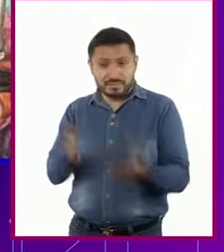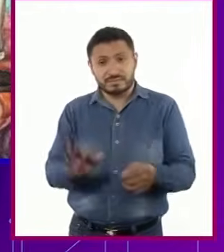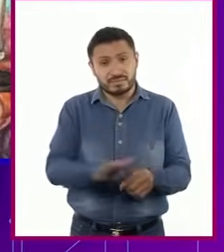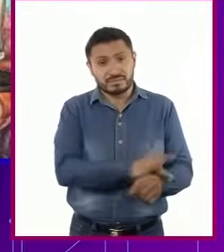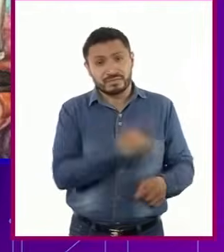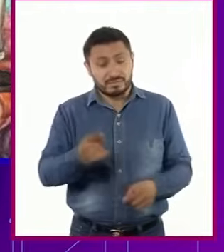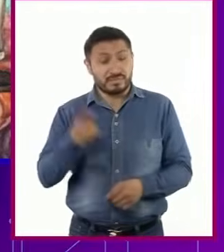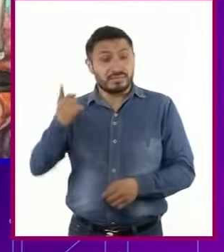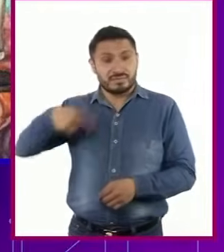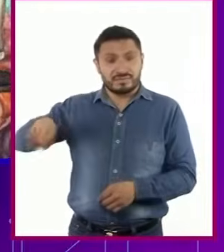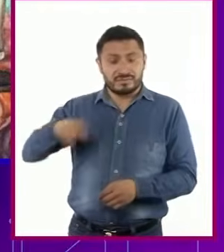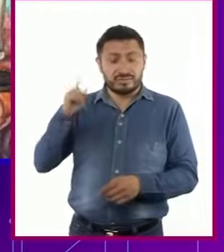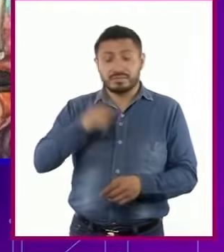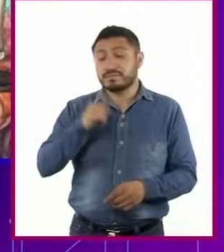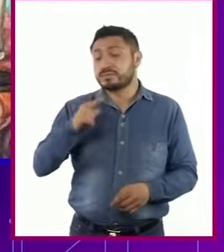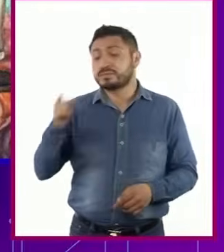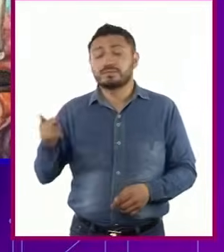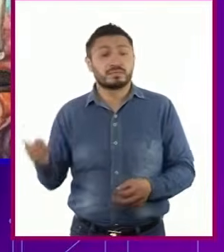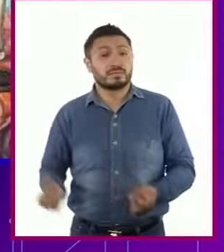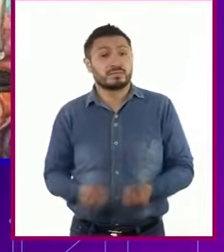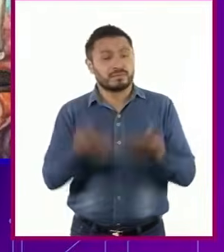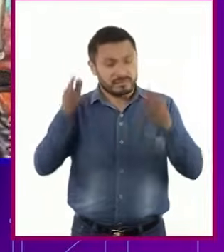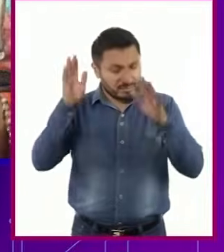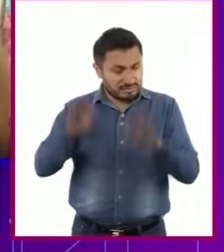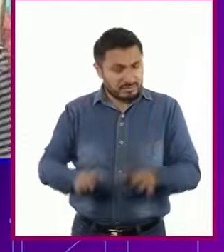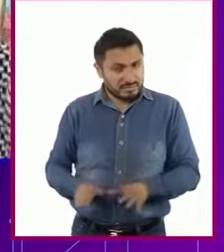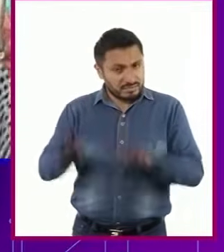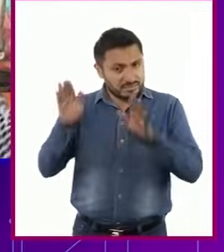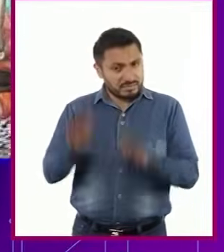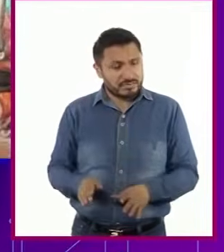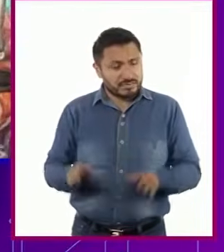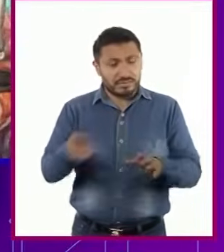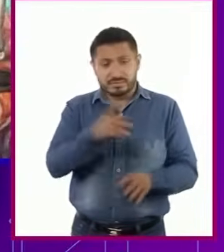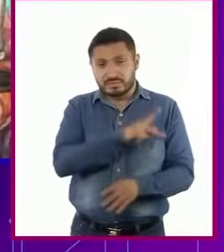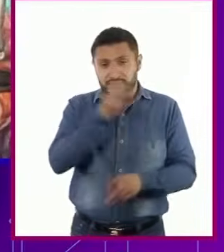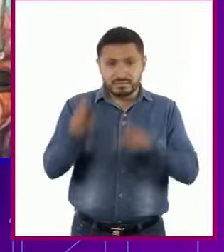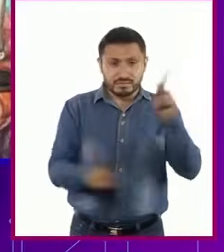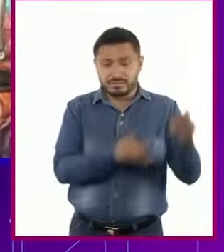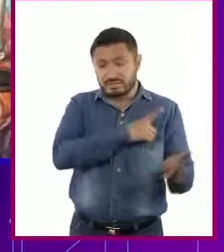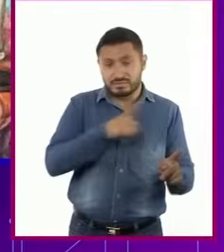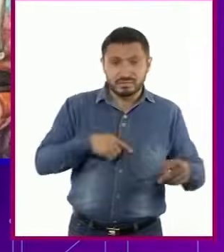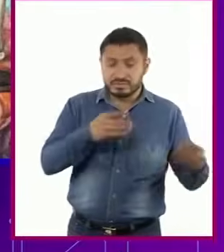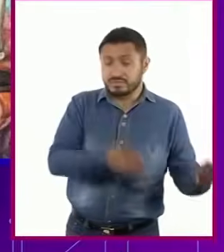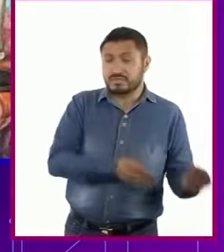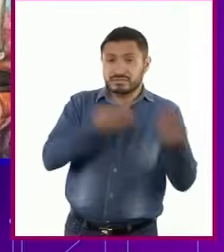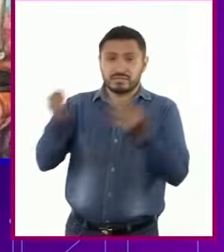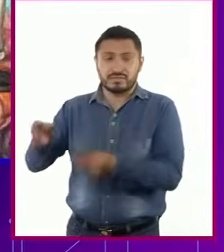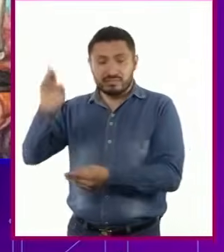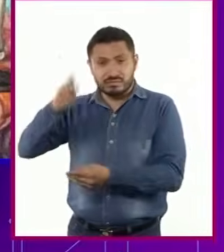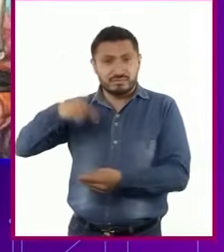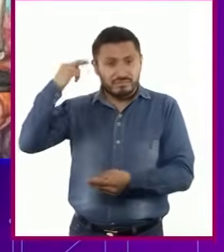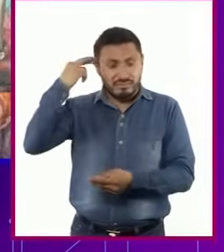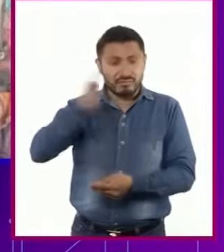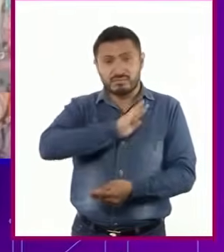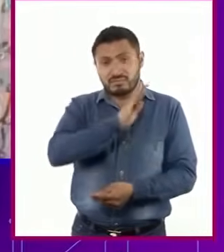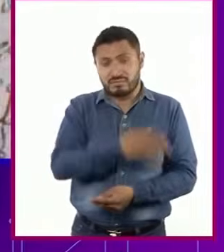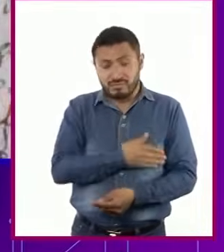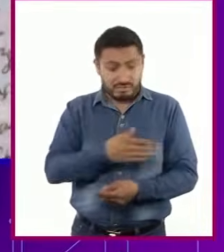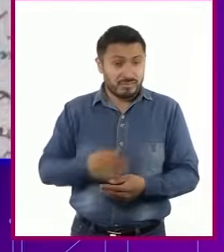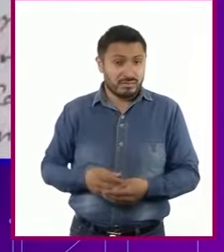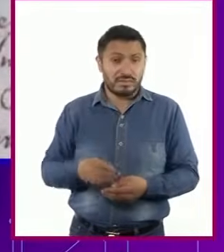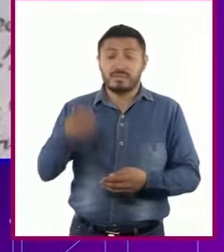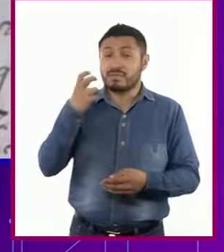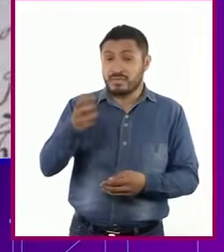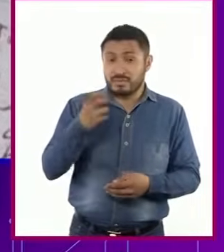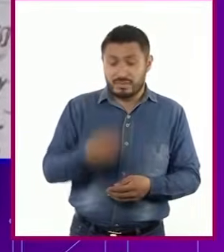través de ellos se contabilizó el tributo que los pueblos tenían que entregar al rey de España o a los encomenderos. En